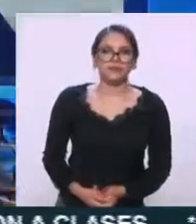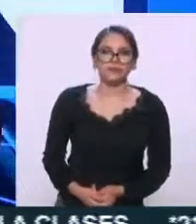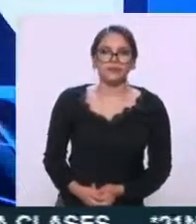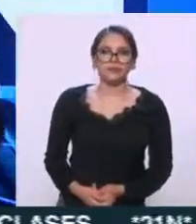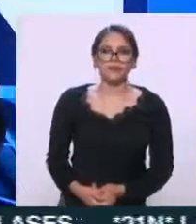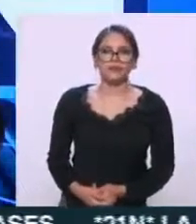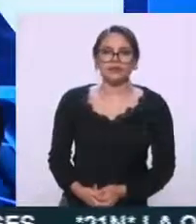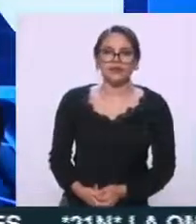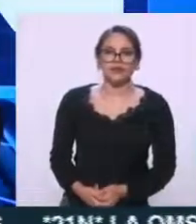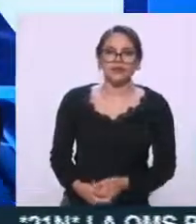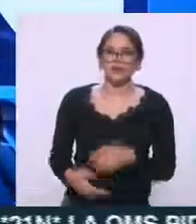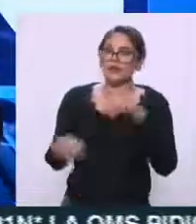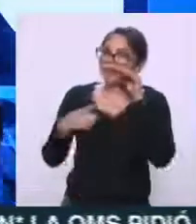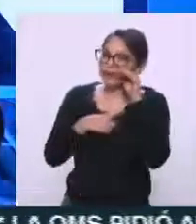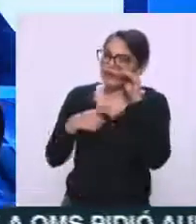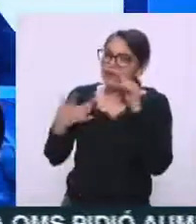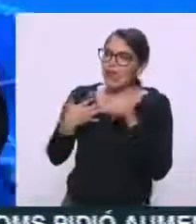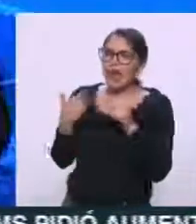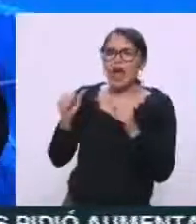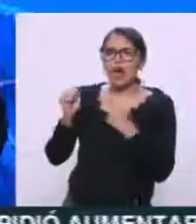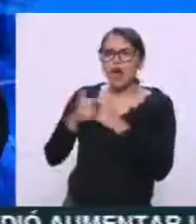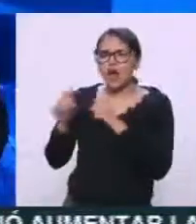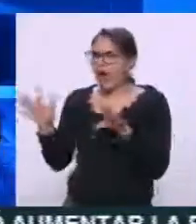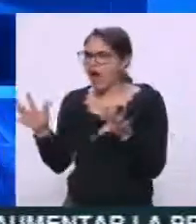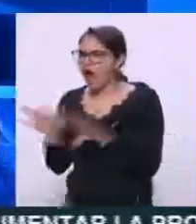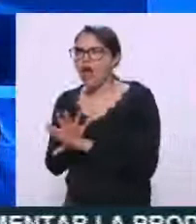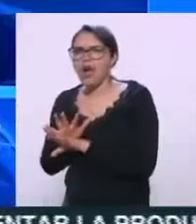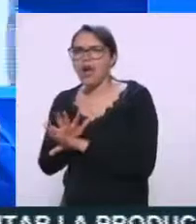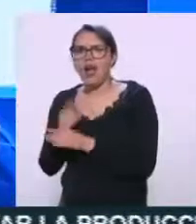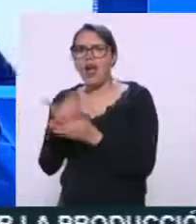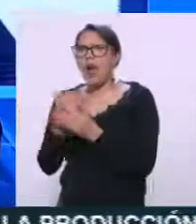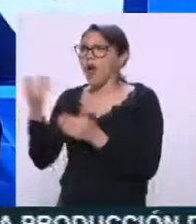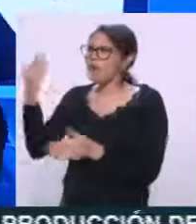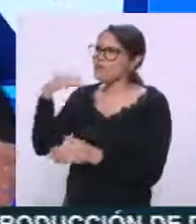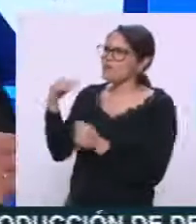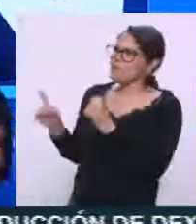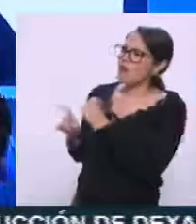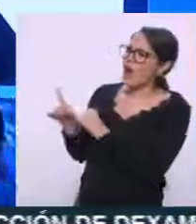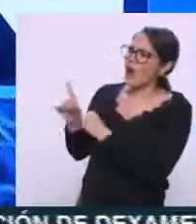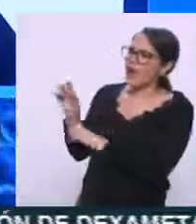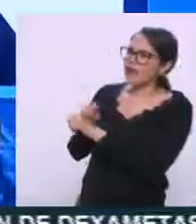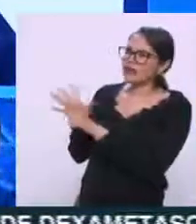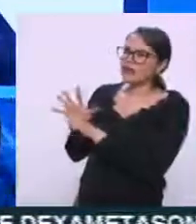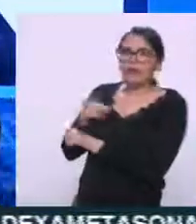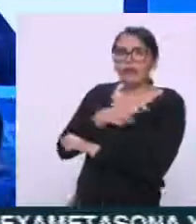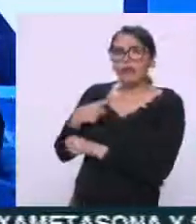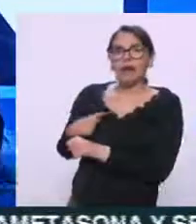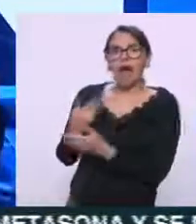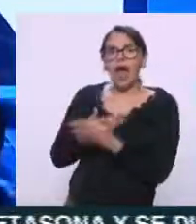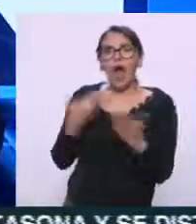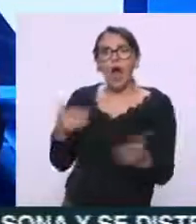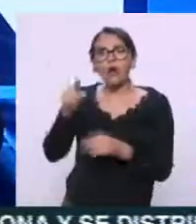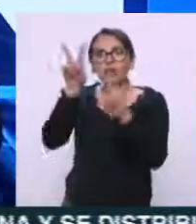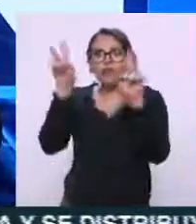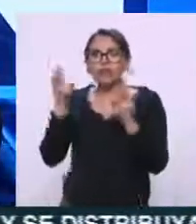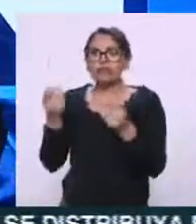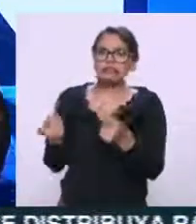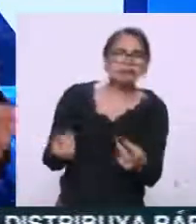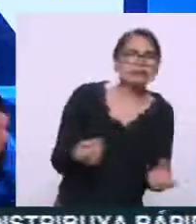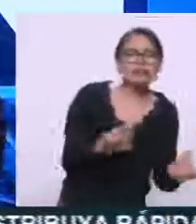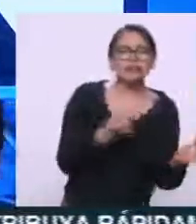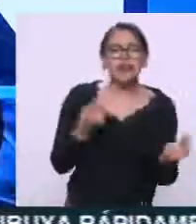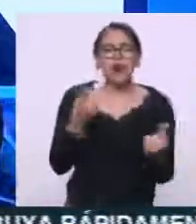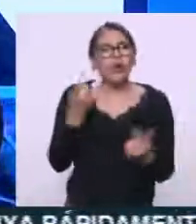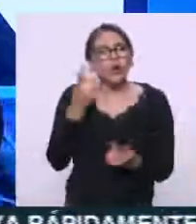de paradigma o tiene que haberlo que se ha acelerado con esta pandemia inédita que estamos viviendo en la actualidad? Y